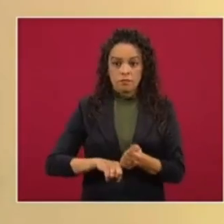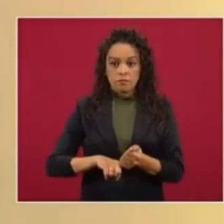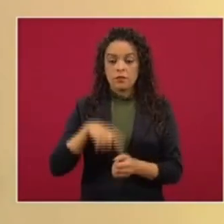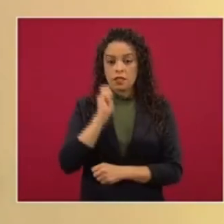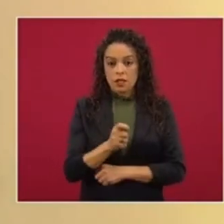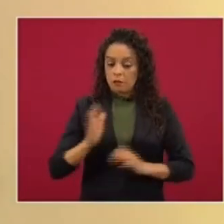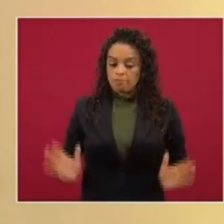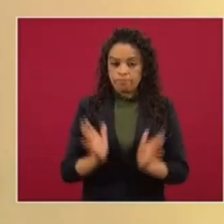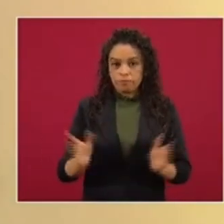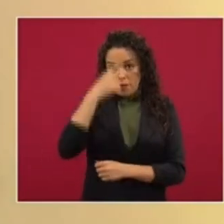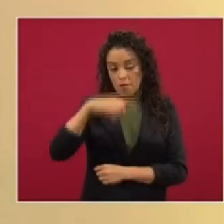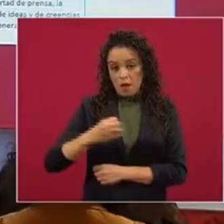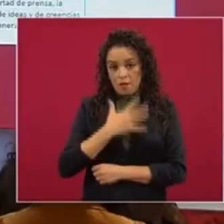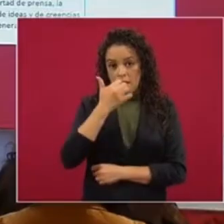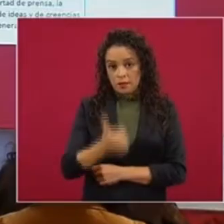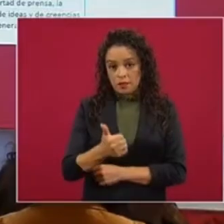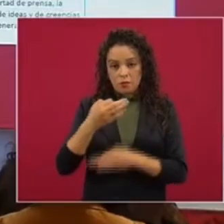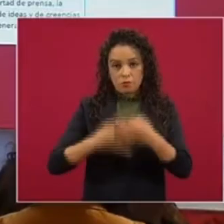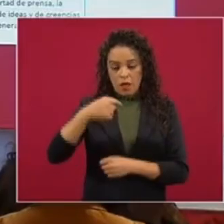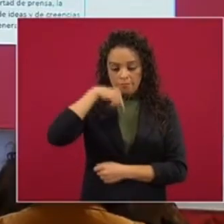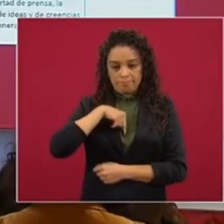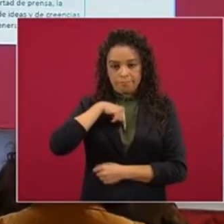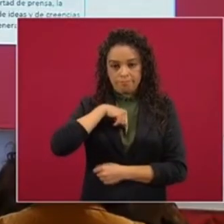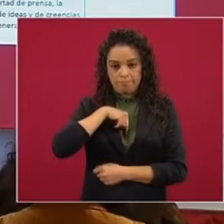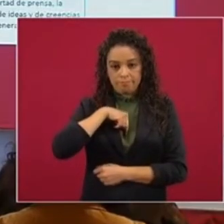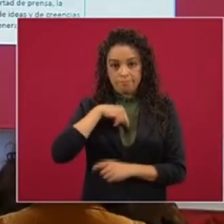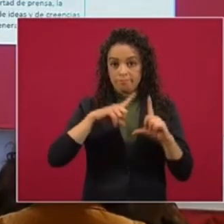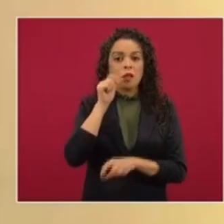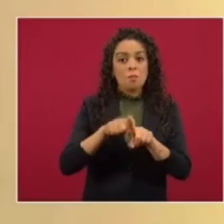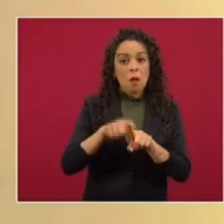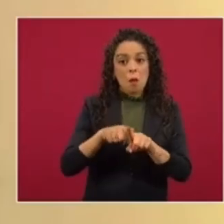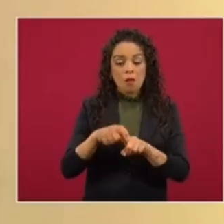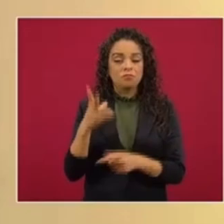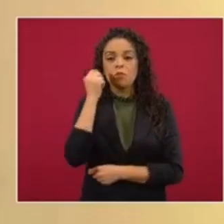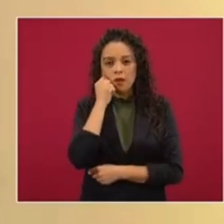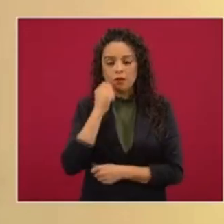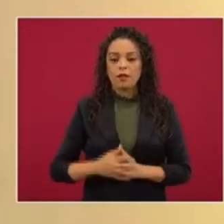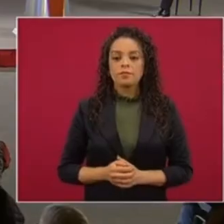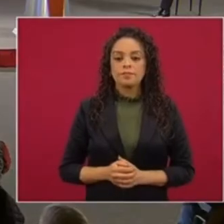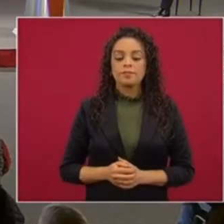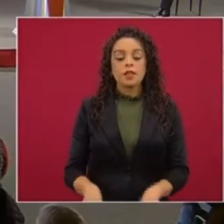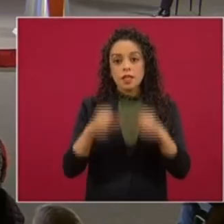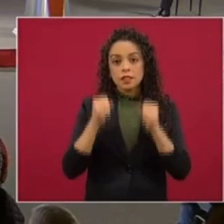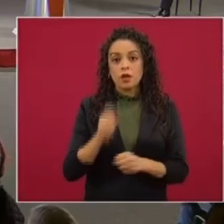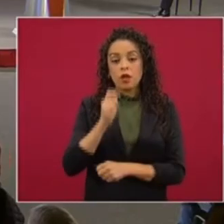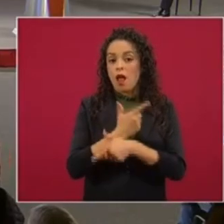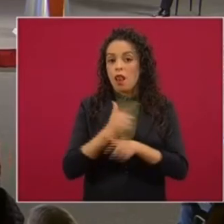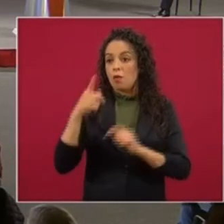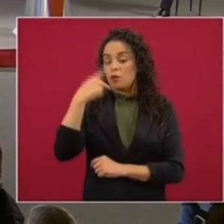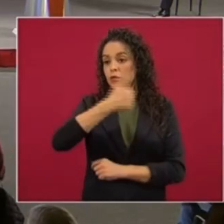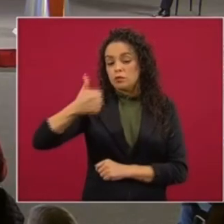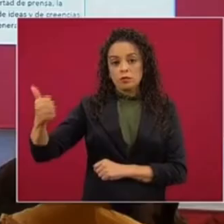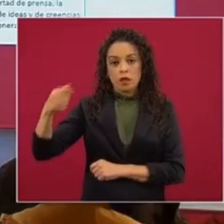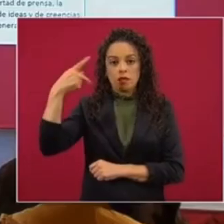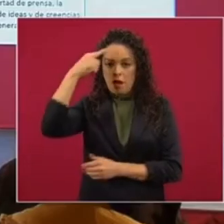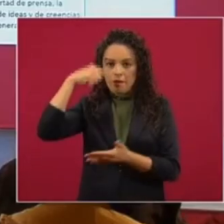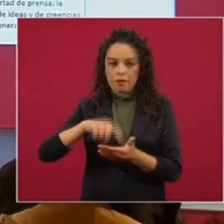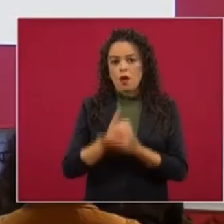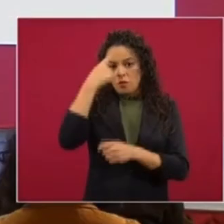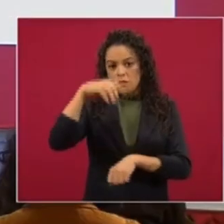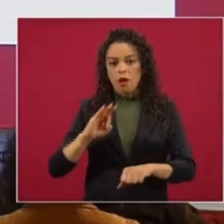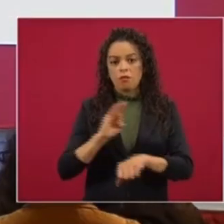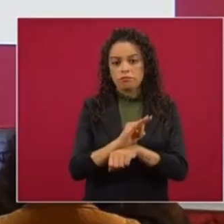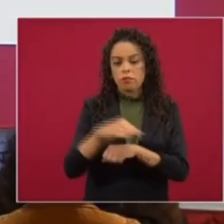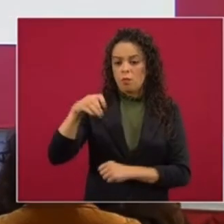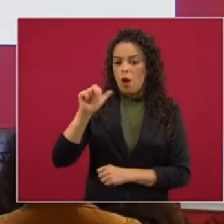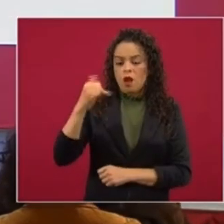y el bienestar del alma. República amorosa. Cumplido. Se garantizará la libre manifestación de ideas, de creencias religiosas y la libertad de prensa.